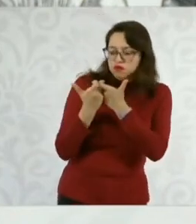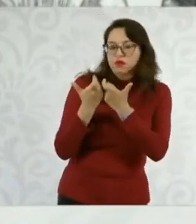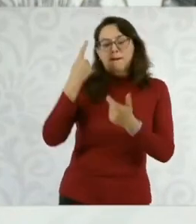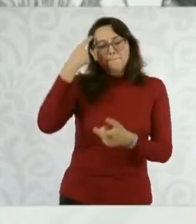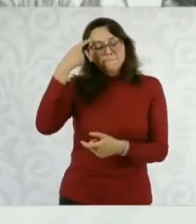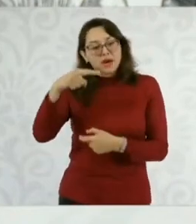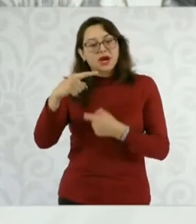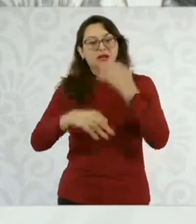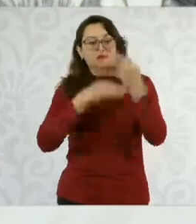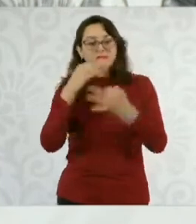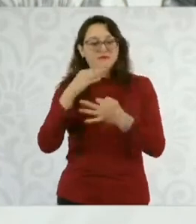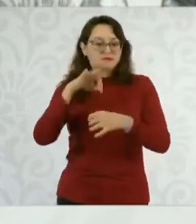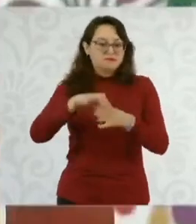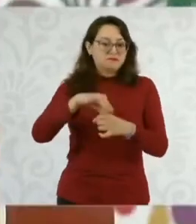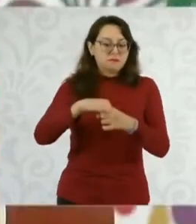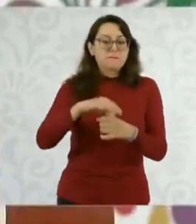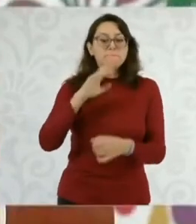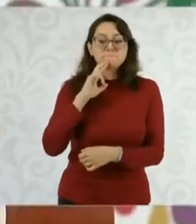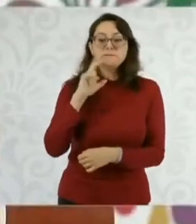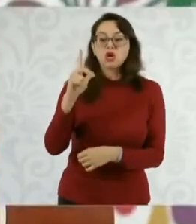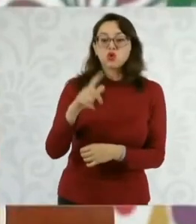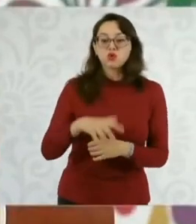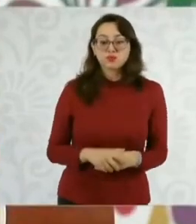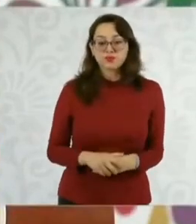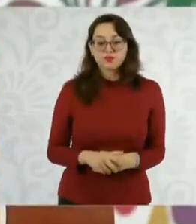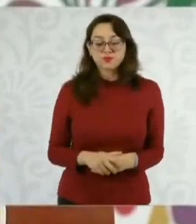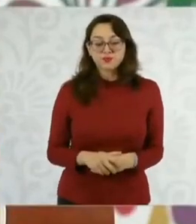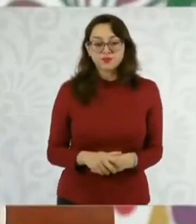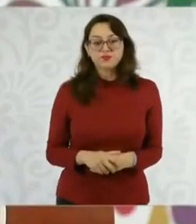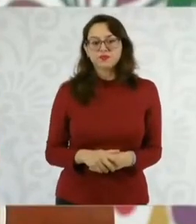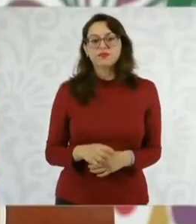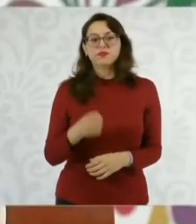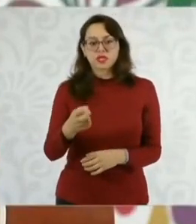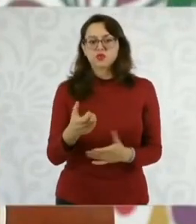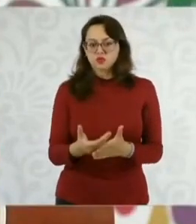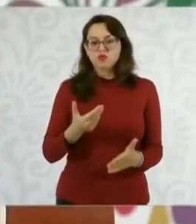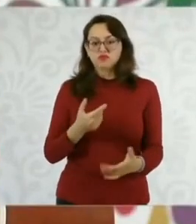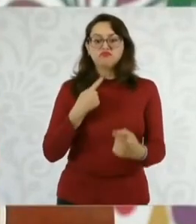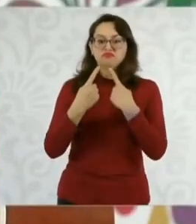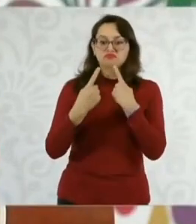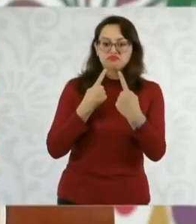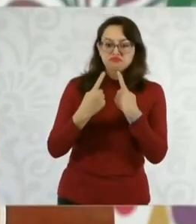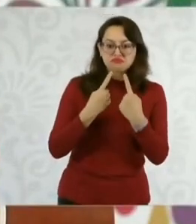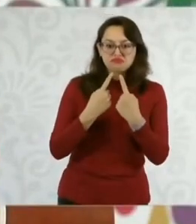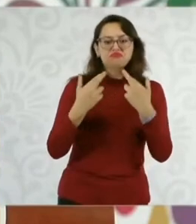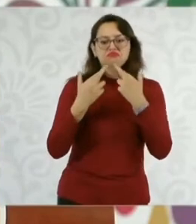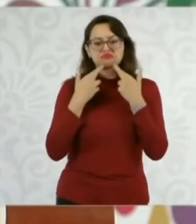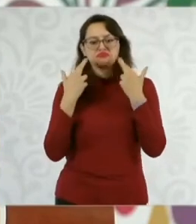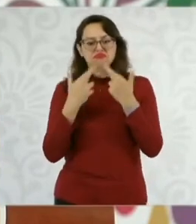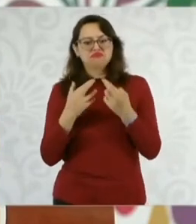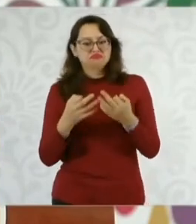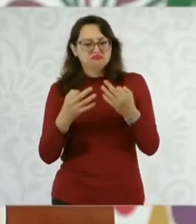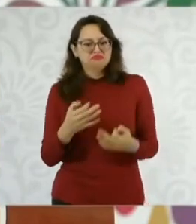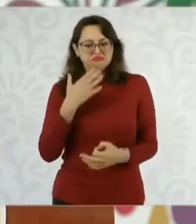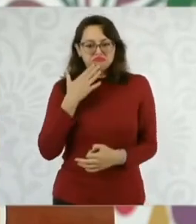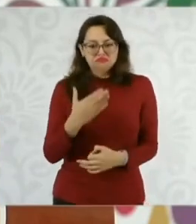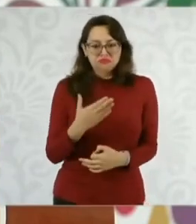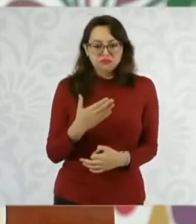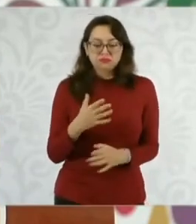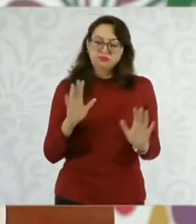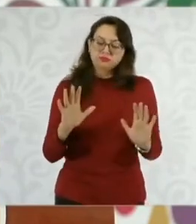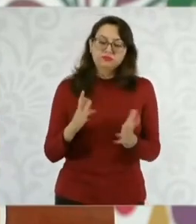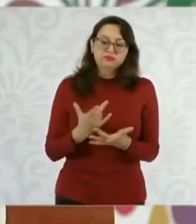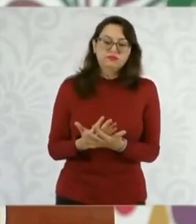para mejorar la realización de la elección. Entonces esa fue la conversación, creo que fue una buena reunión y estamos esperando pues